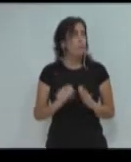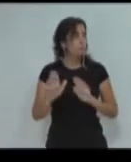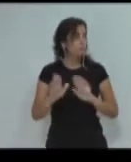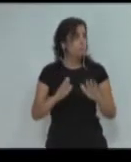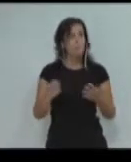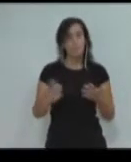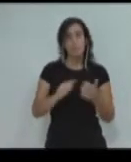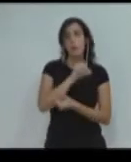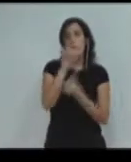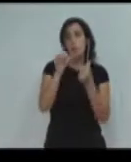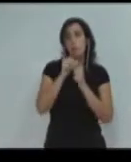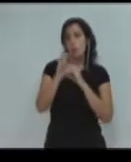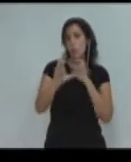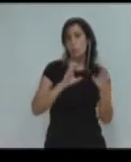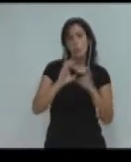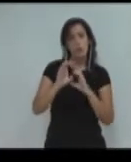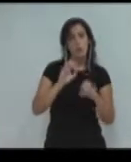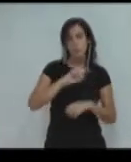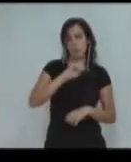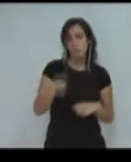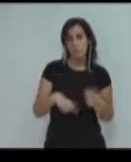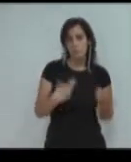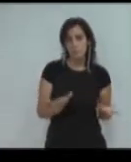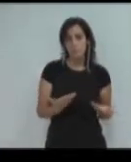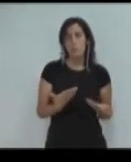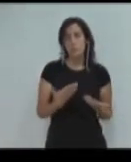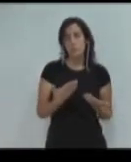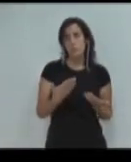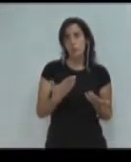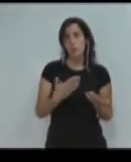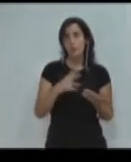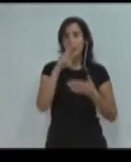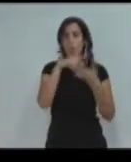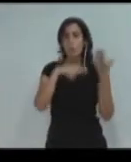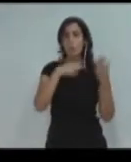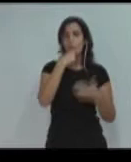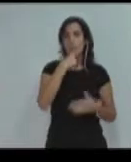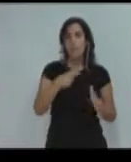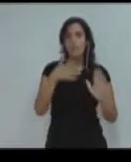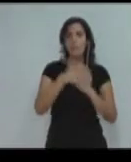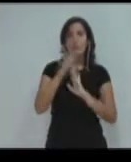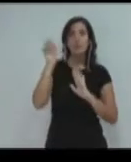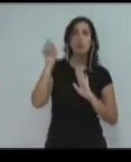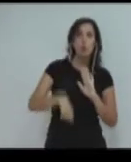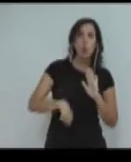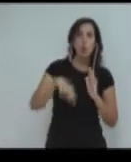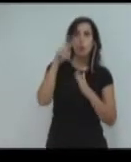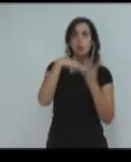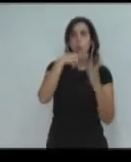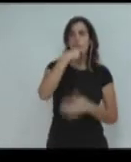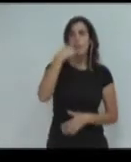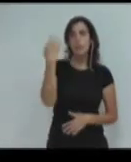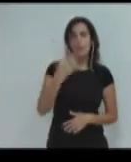de comunicar también, como has comentado, entiendo que la lectura fácil no todo tiene que ser lectura fácil. fácil, No, no, porque no. una novela seguirá siendo una novela